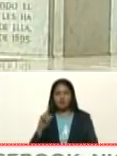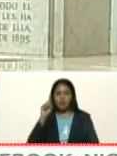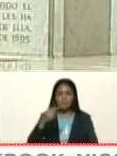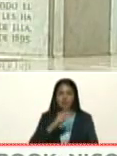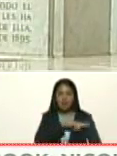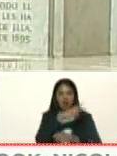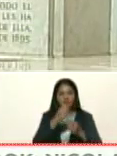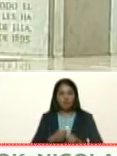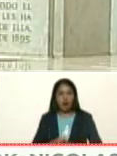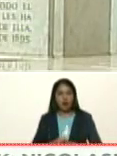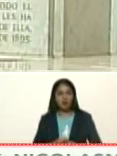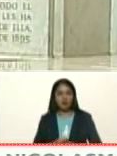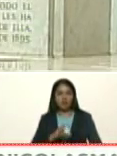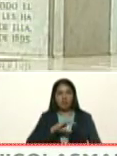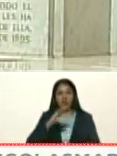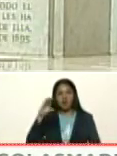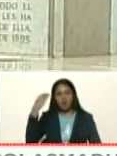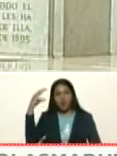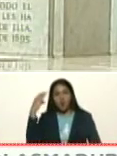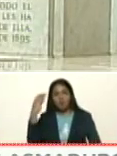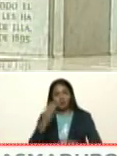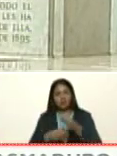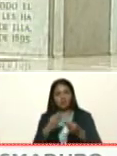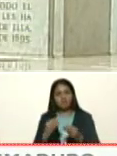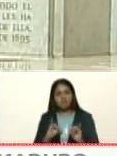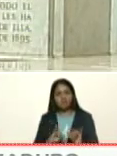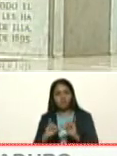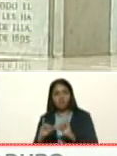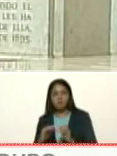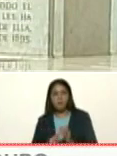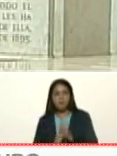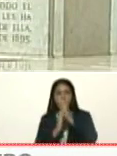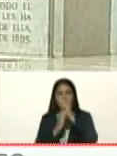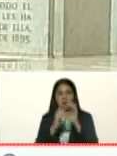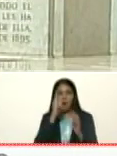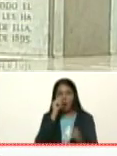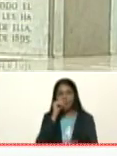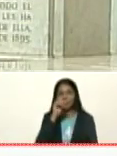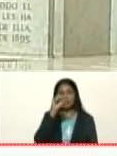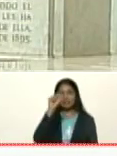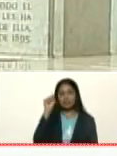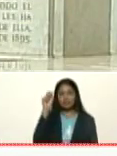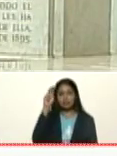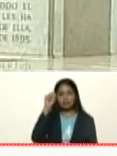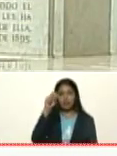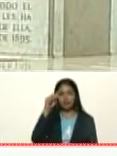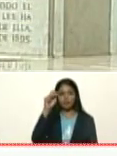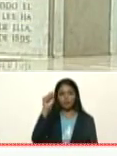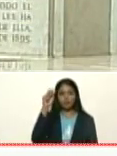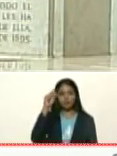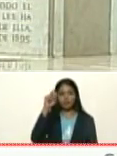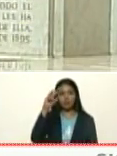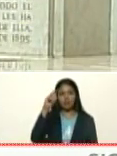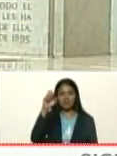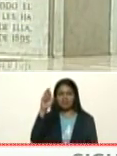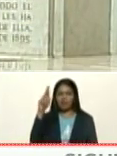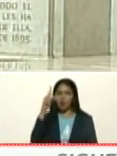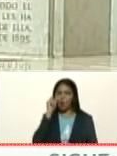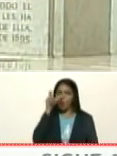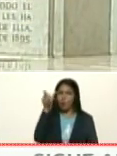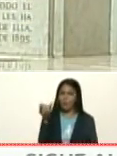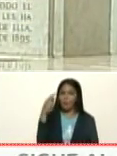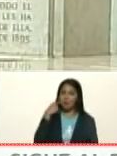fuerzas neogranadinas encabezadas entonces por el general Santander. El Santander de